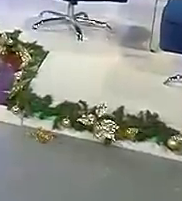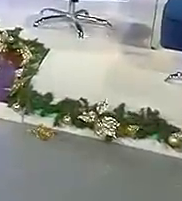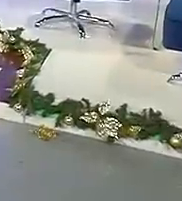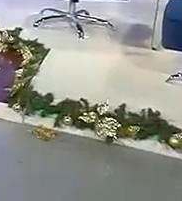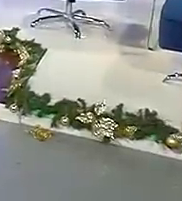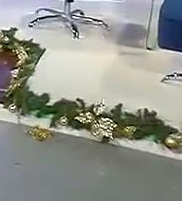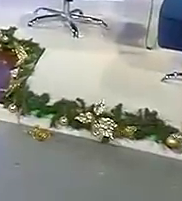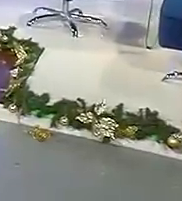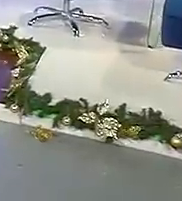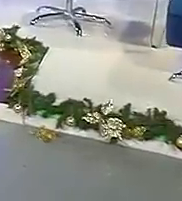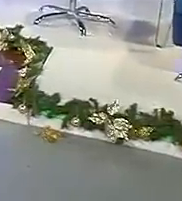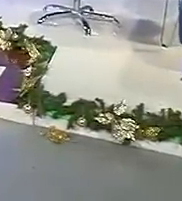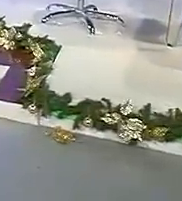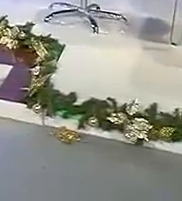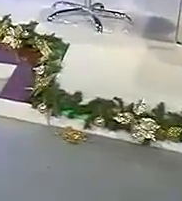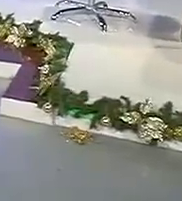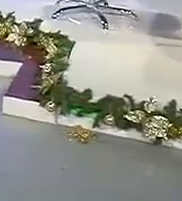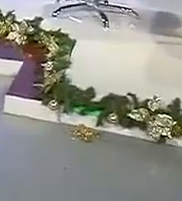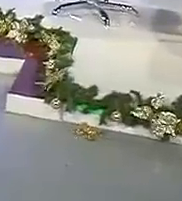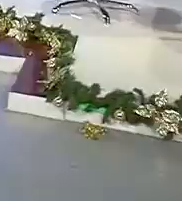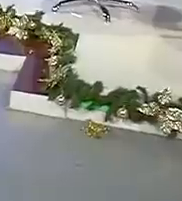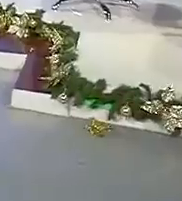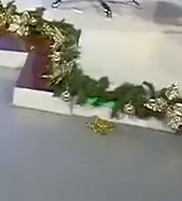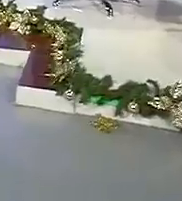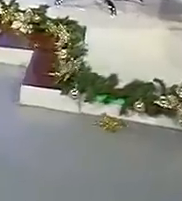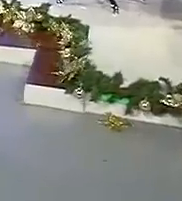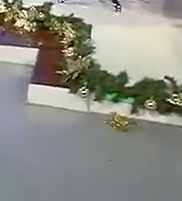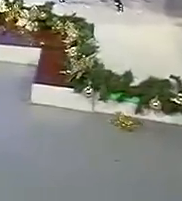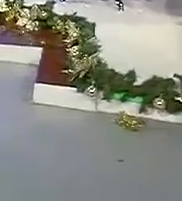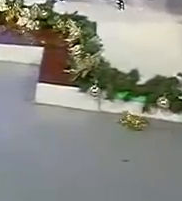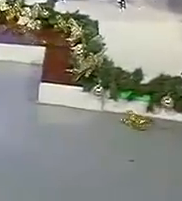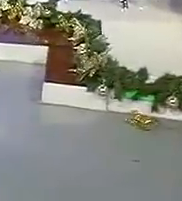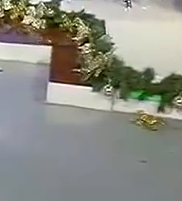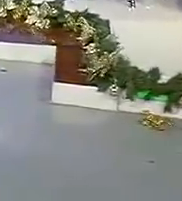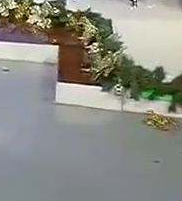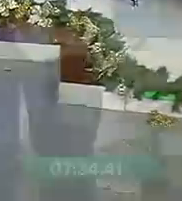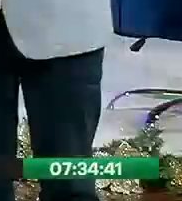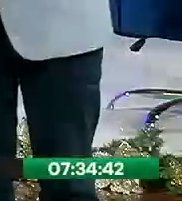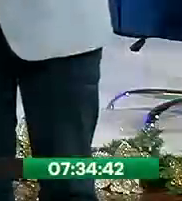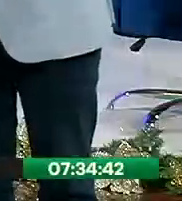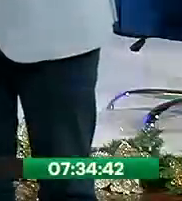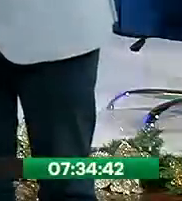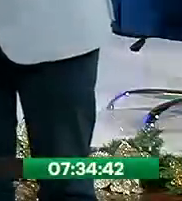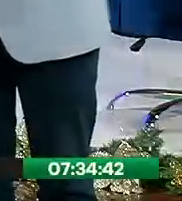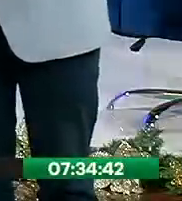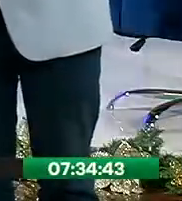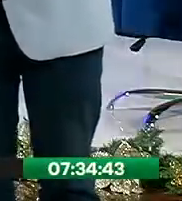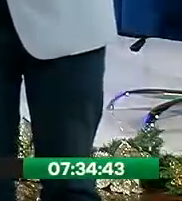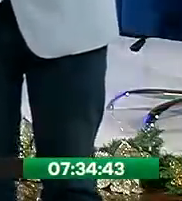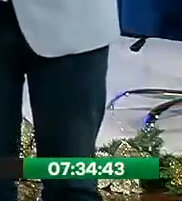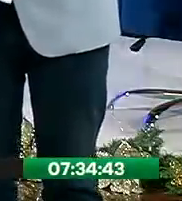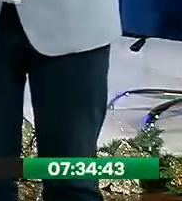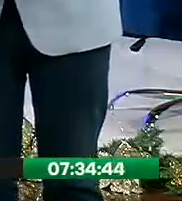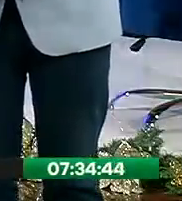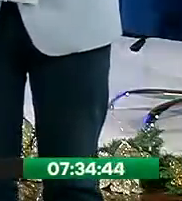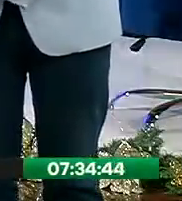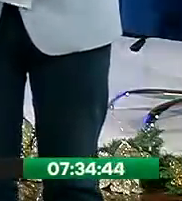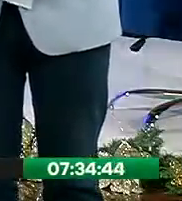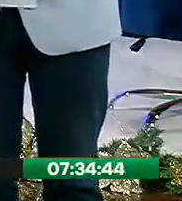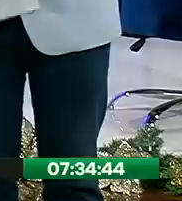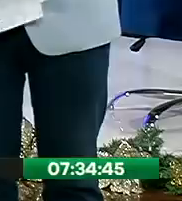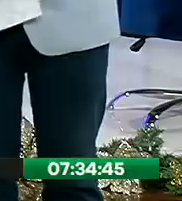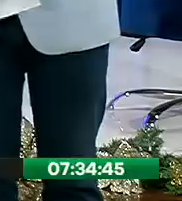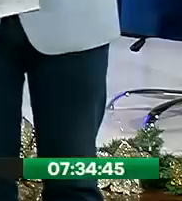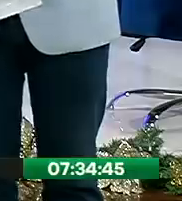Muy bien, señoras y señores, 7:34 de la mañana y vamos a seguir en la información, Lisa. Claro que sí, queremos contarles